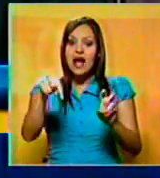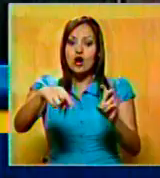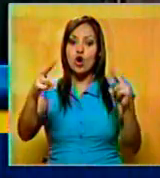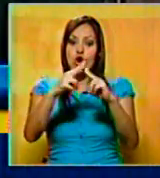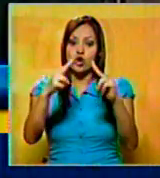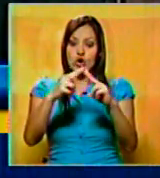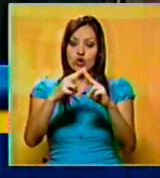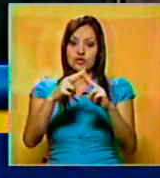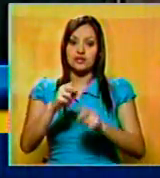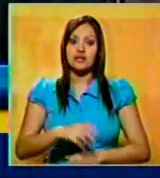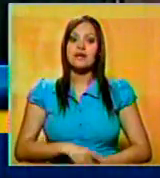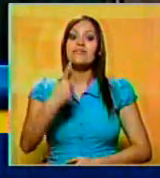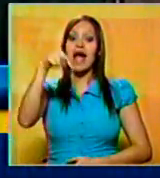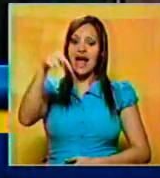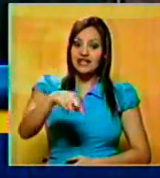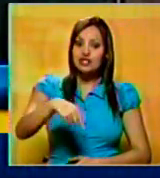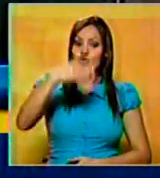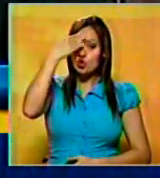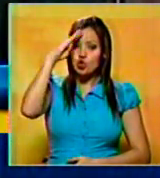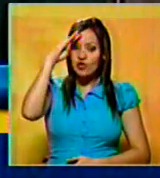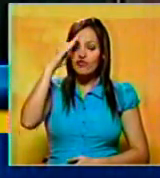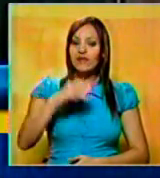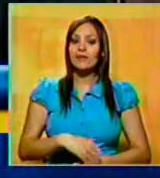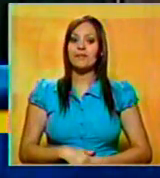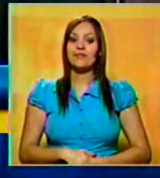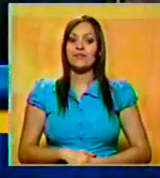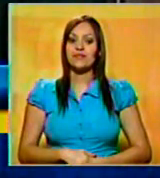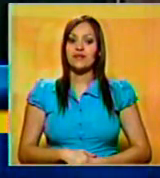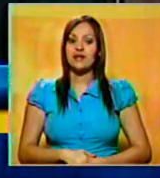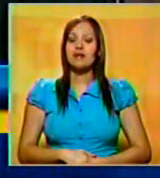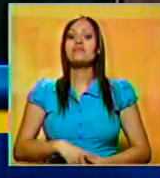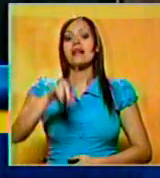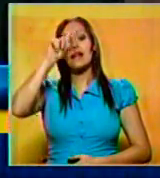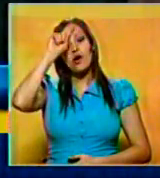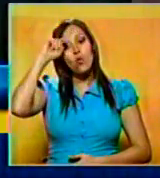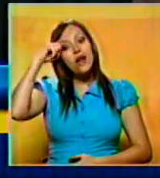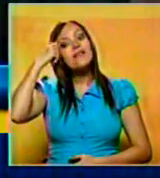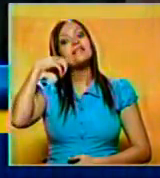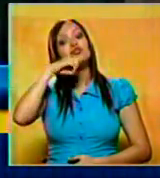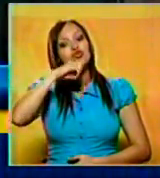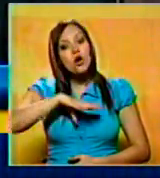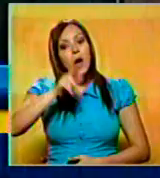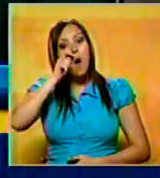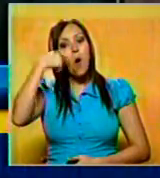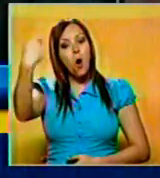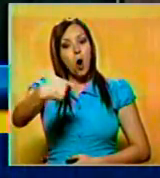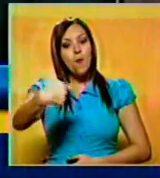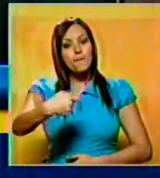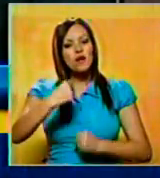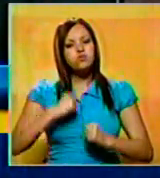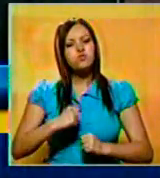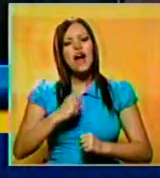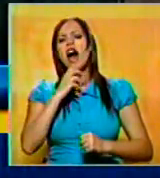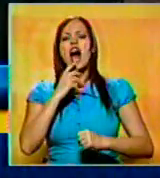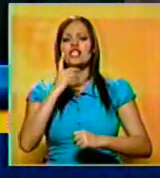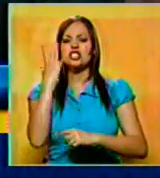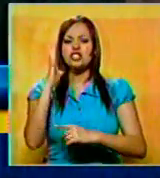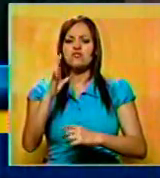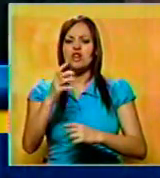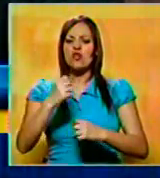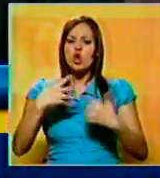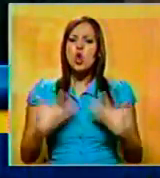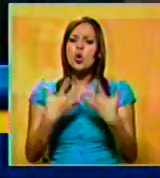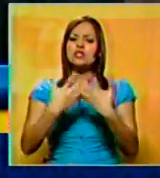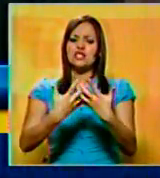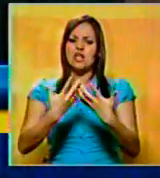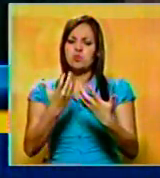La Cabaña, en La Habana, Cuba, es recordar la historia de un hombre rebelde, de un guerrero, de un